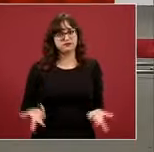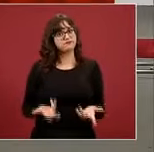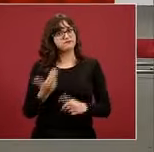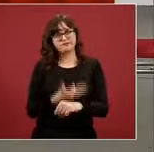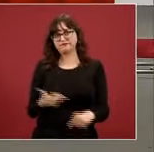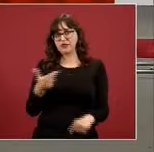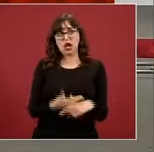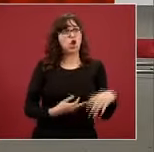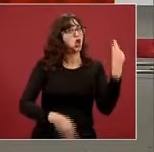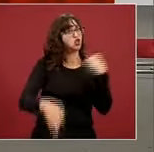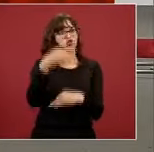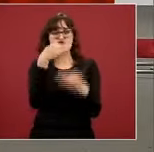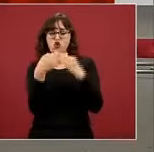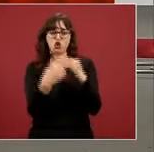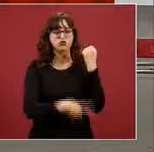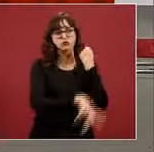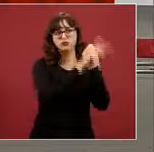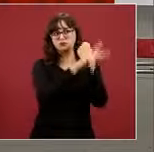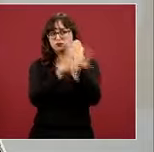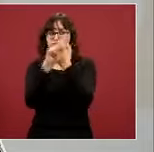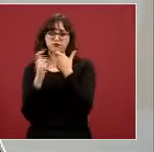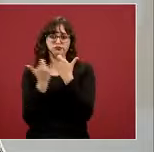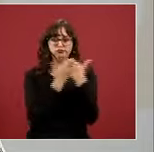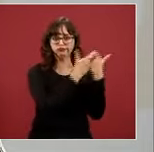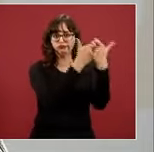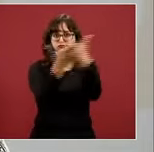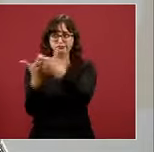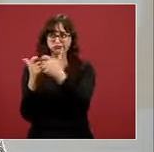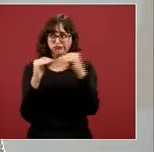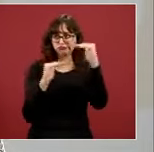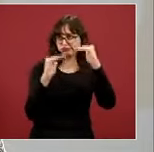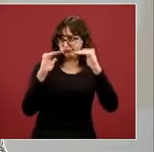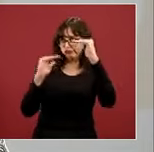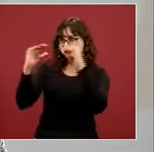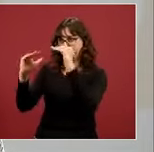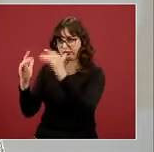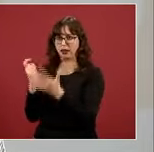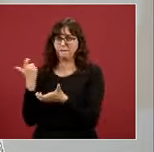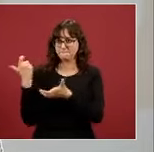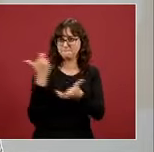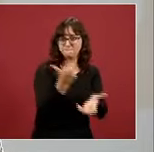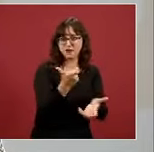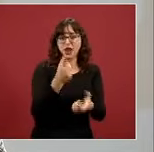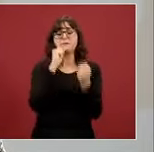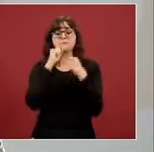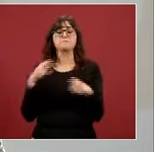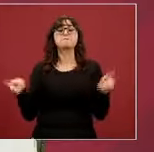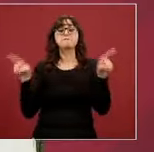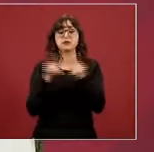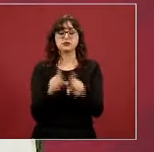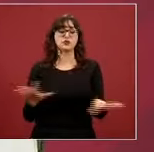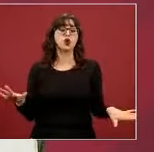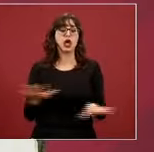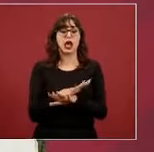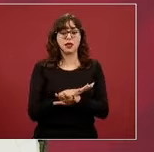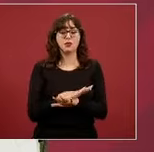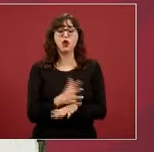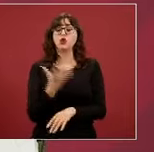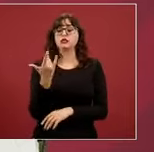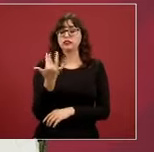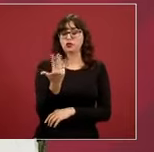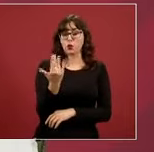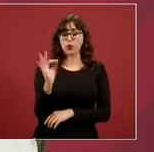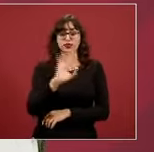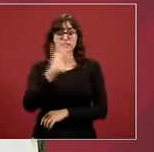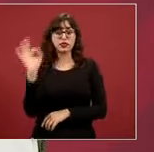para acercarnos más y que sea un poco más equitativo entre países y también una conversión para que el 50%